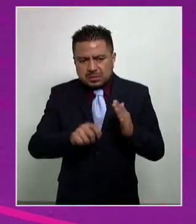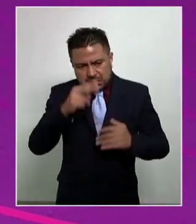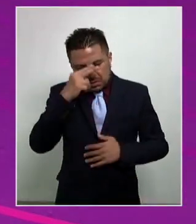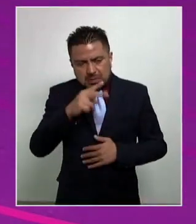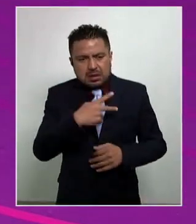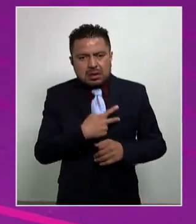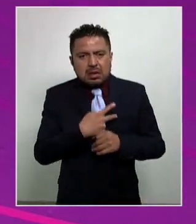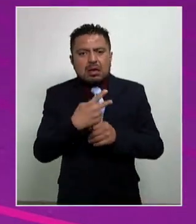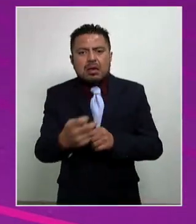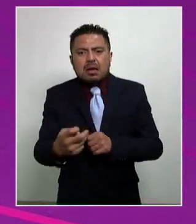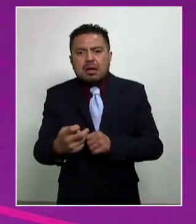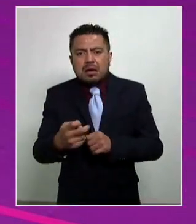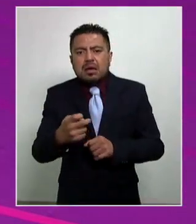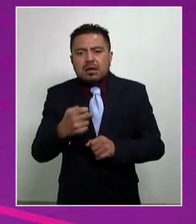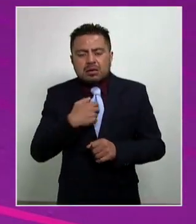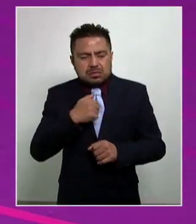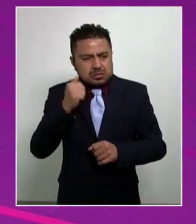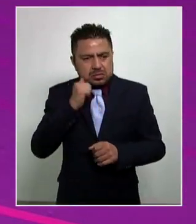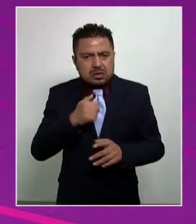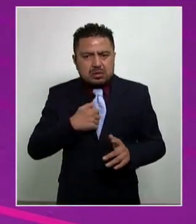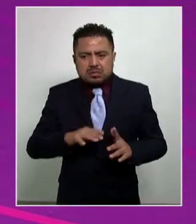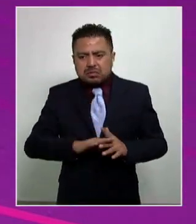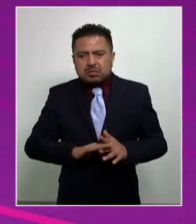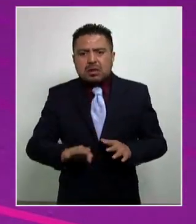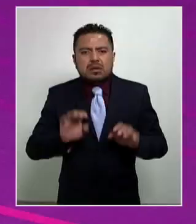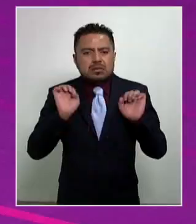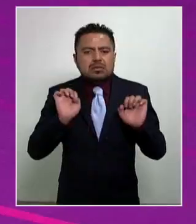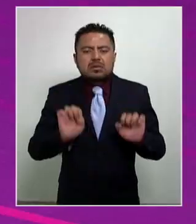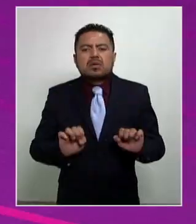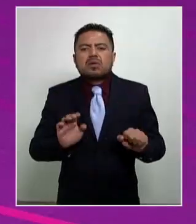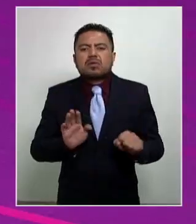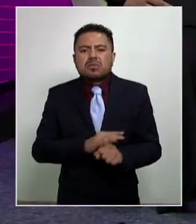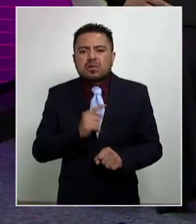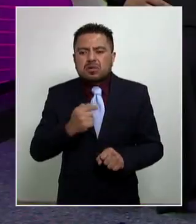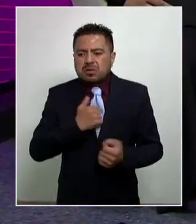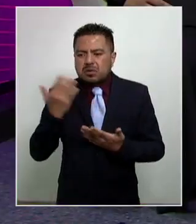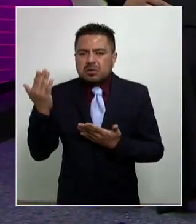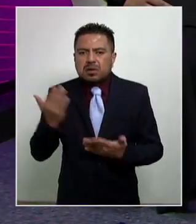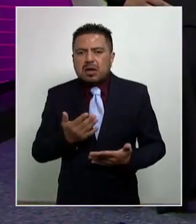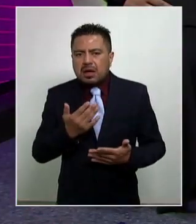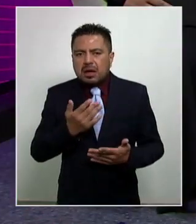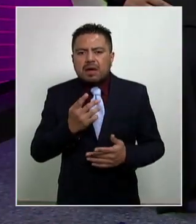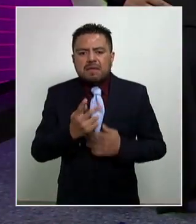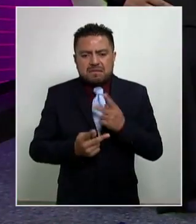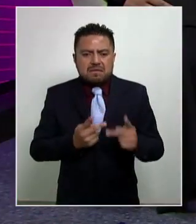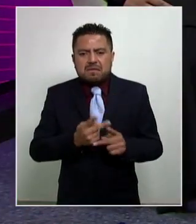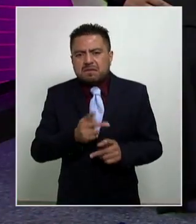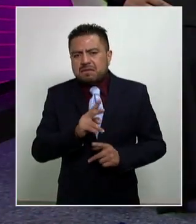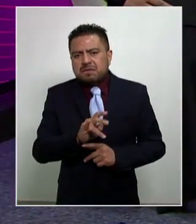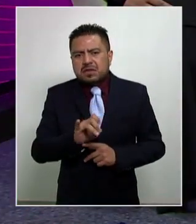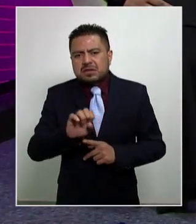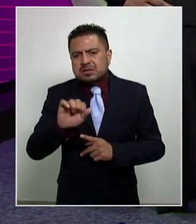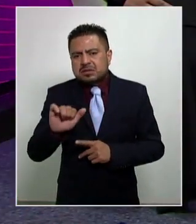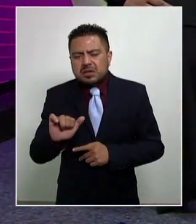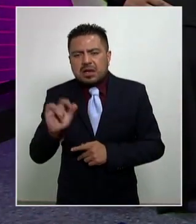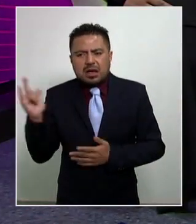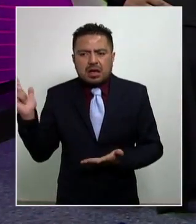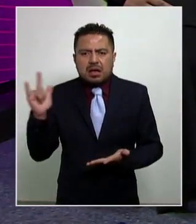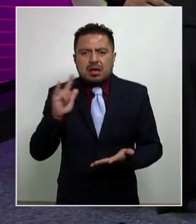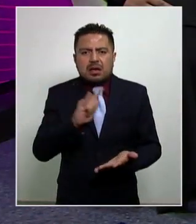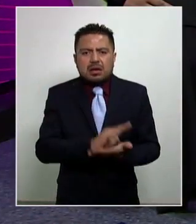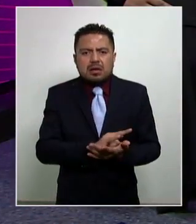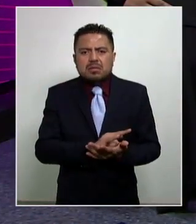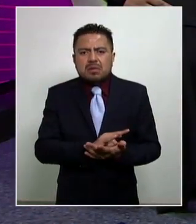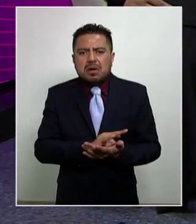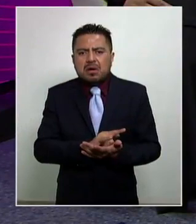veces digo que yo soy un migrante pero de lujo, porque vino con una visa y por el avión. Lo que